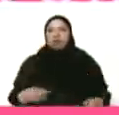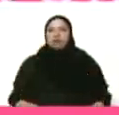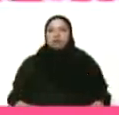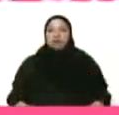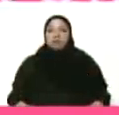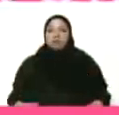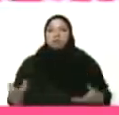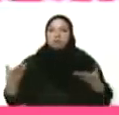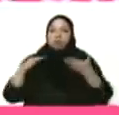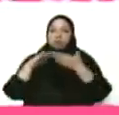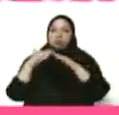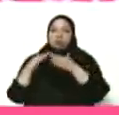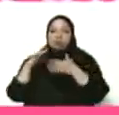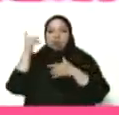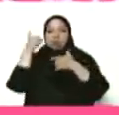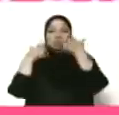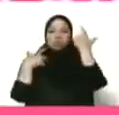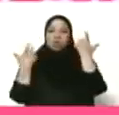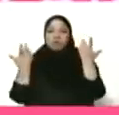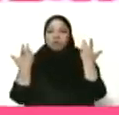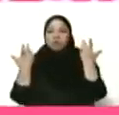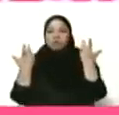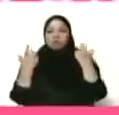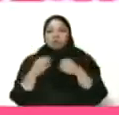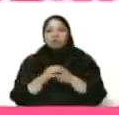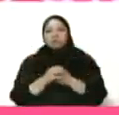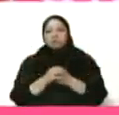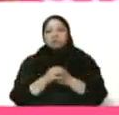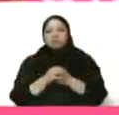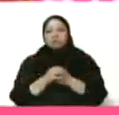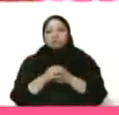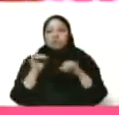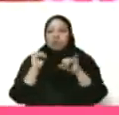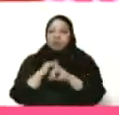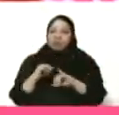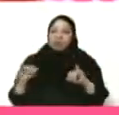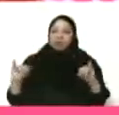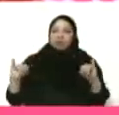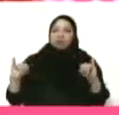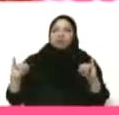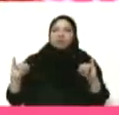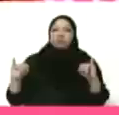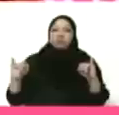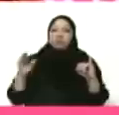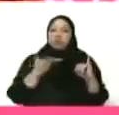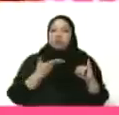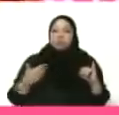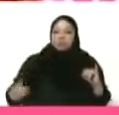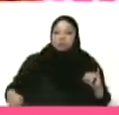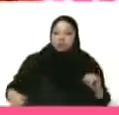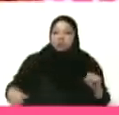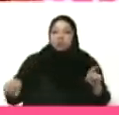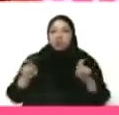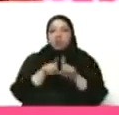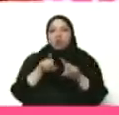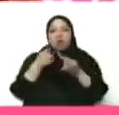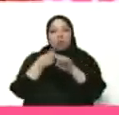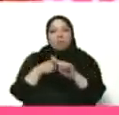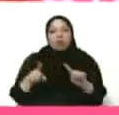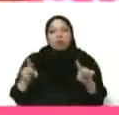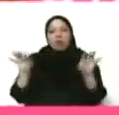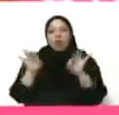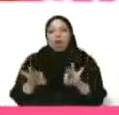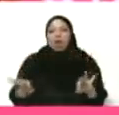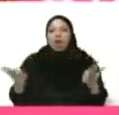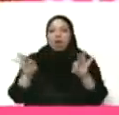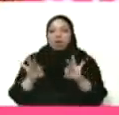dirección colectiva con el comandante Hugo Chávez. Al final, ellos son los presidentes, pero nadie allí